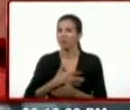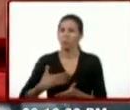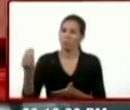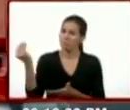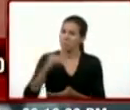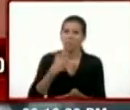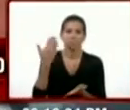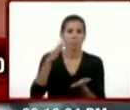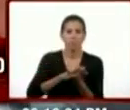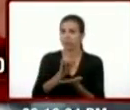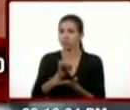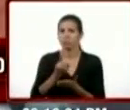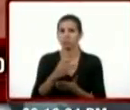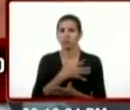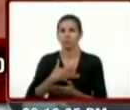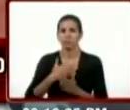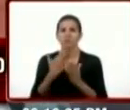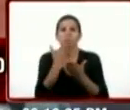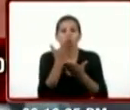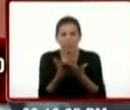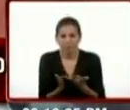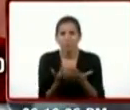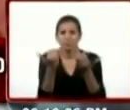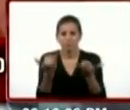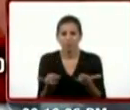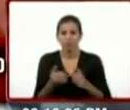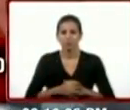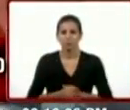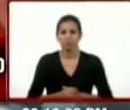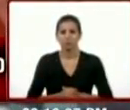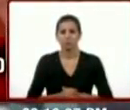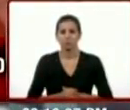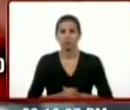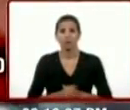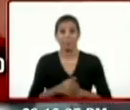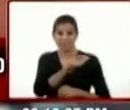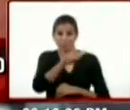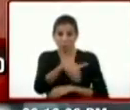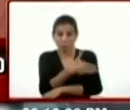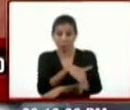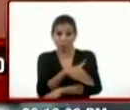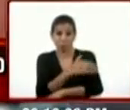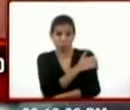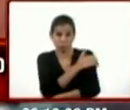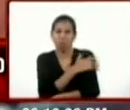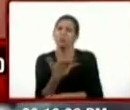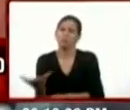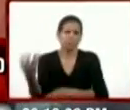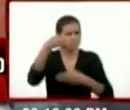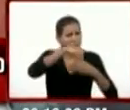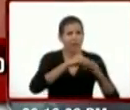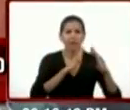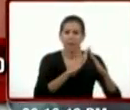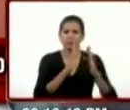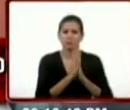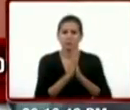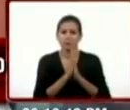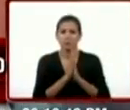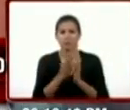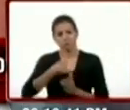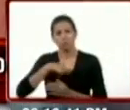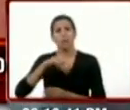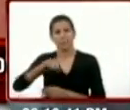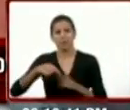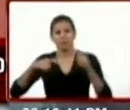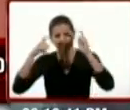de sangre, por favor, te lo pedimos. Ya guarda tu gente para nosotros, los revolucionarios, guardar nuestra gente y